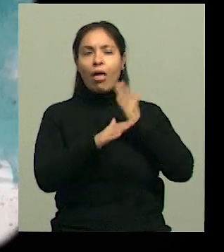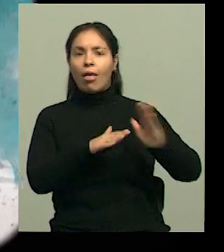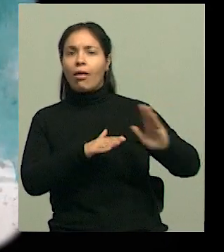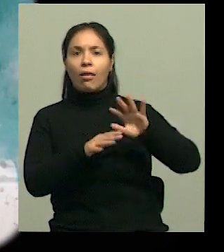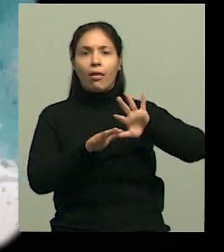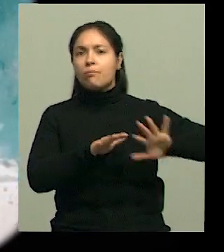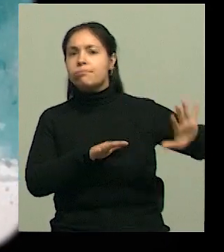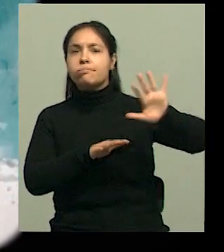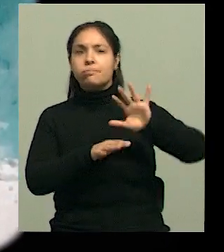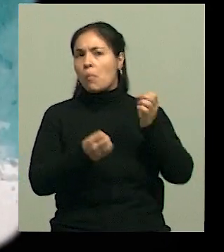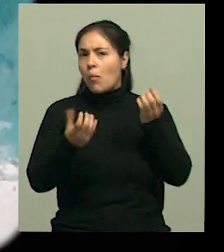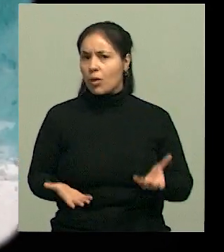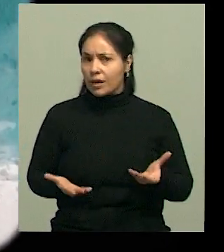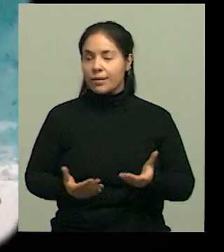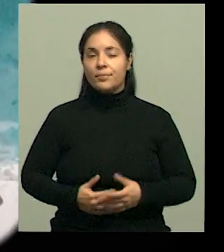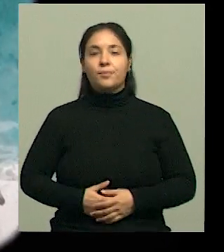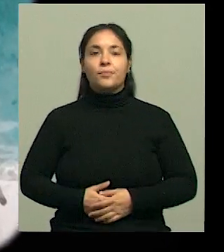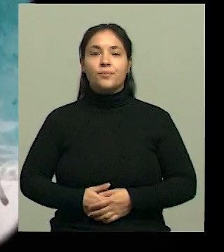histórica?